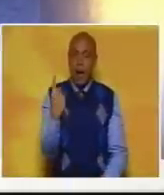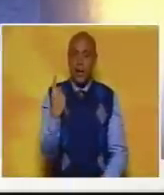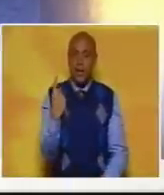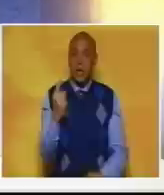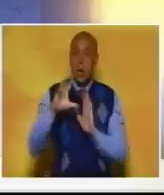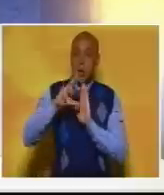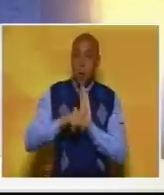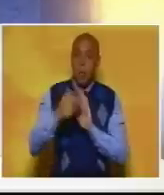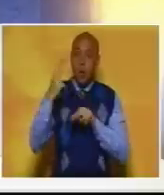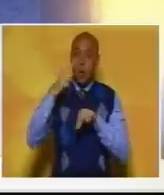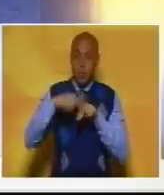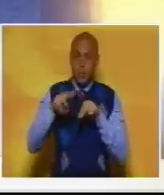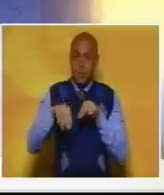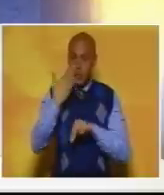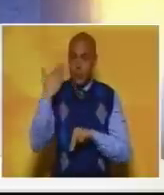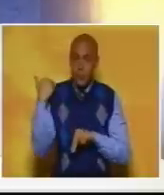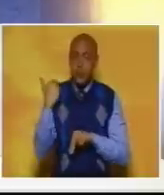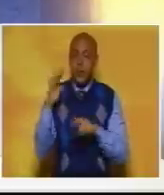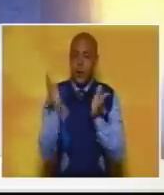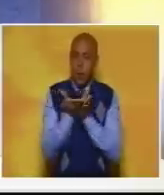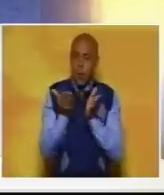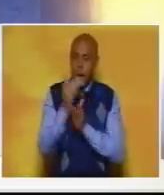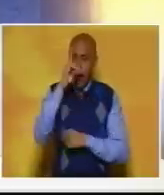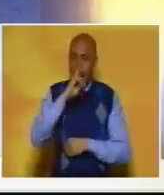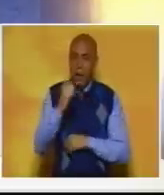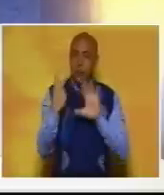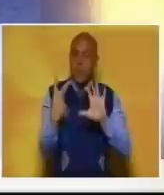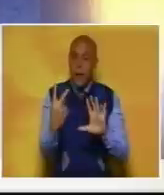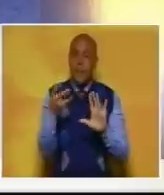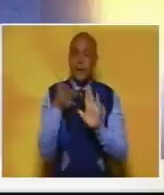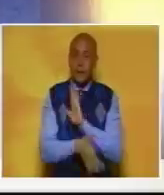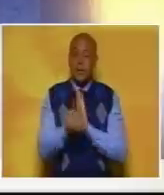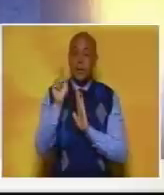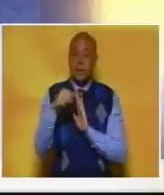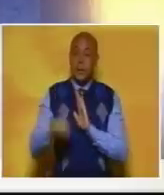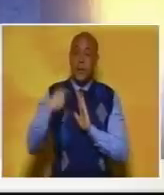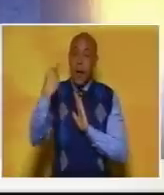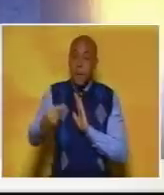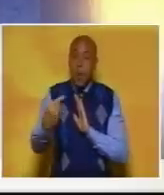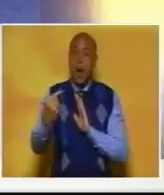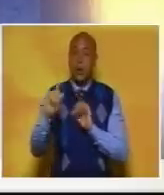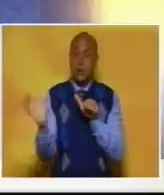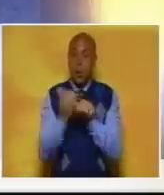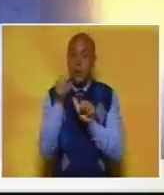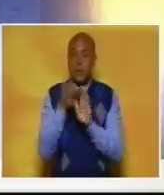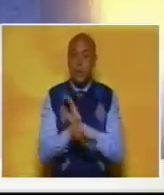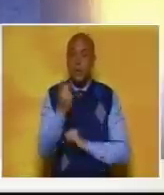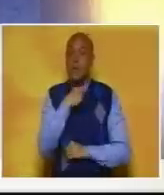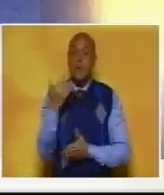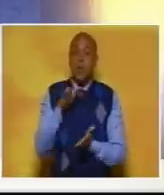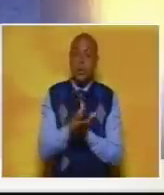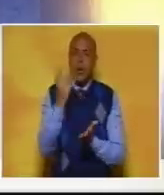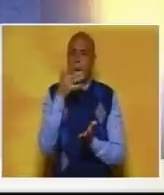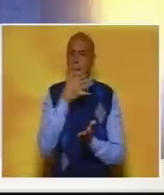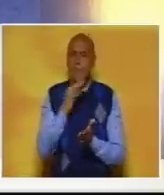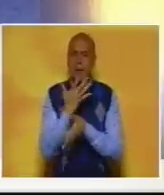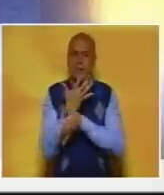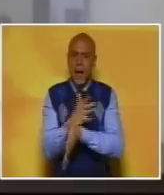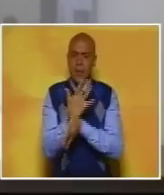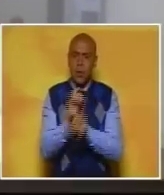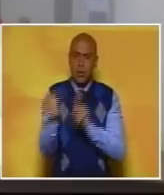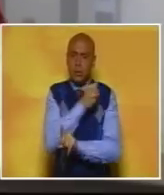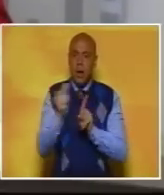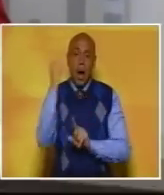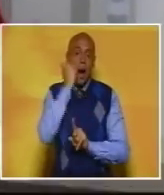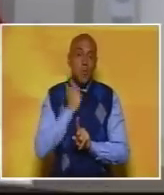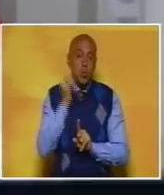de una escuela el pasado 11 de febrero una niña de 7 años, quien luego fue encontrada sin vida y con signos de abuso sexual. La